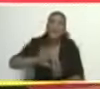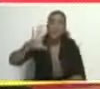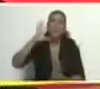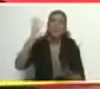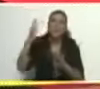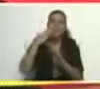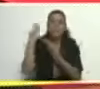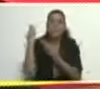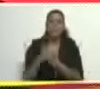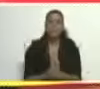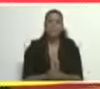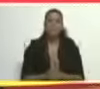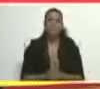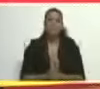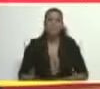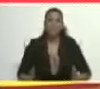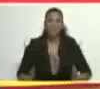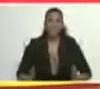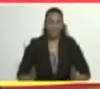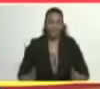gracias. ¡Allá, allá!